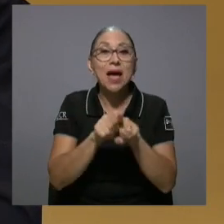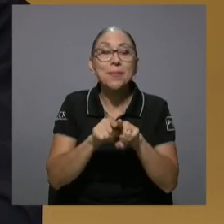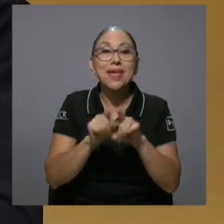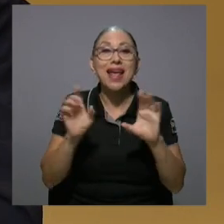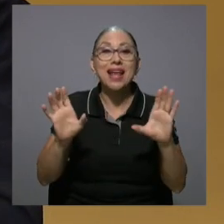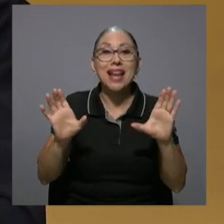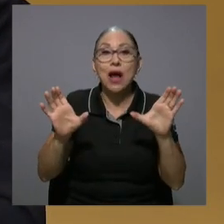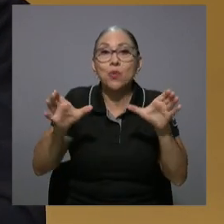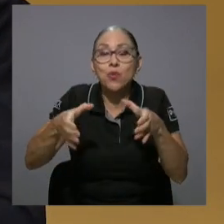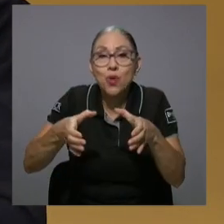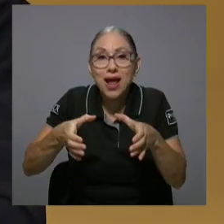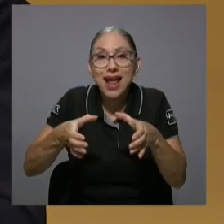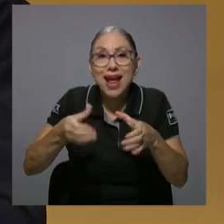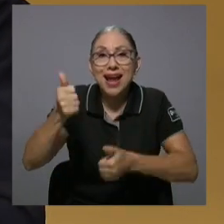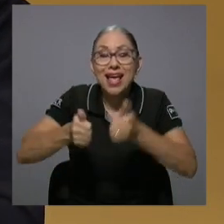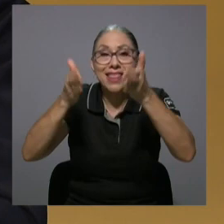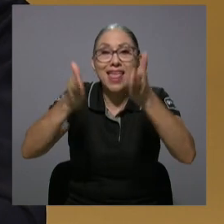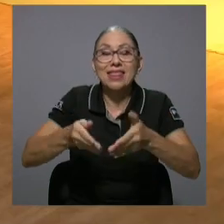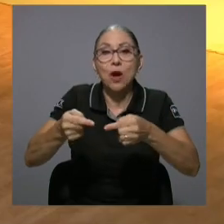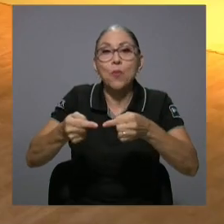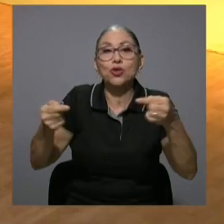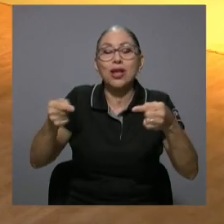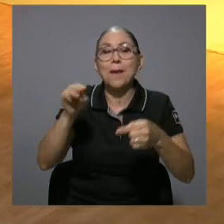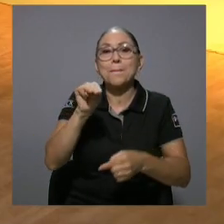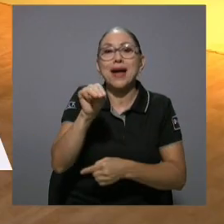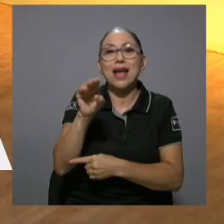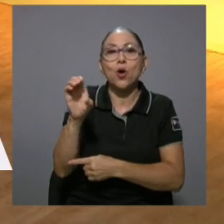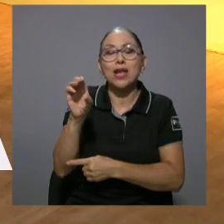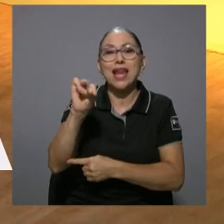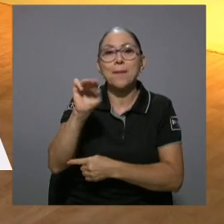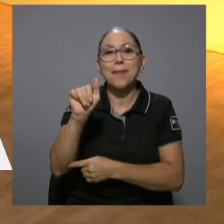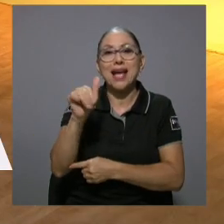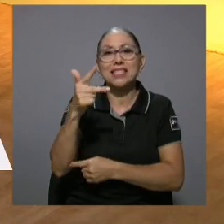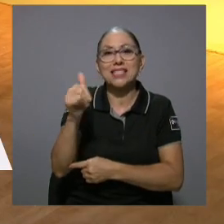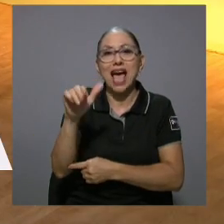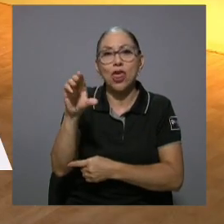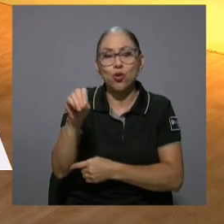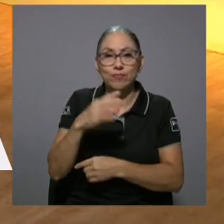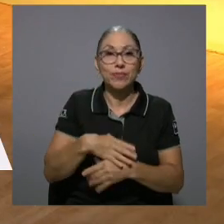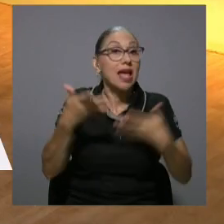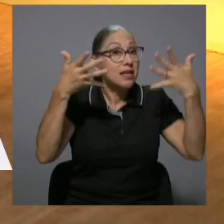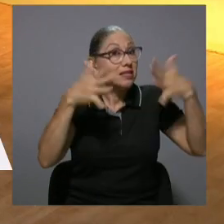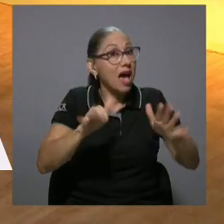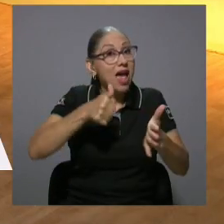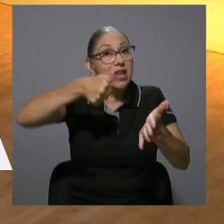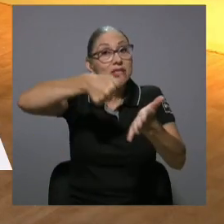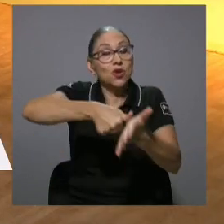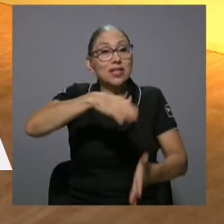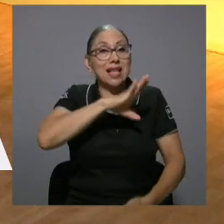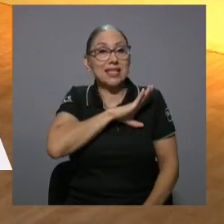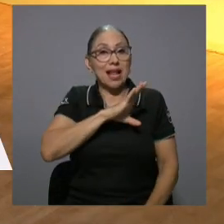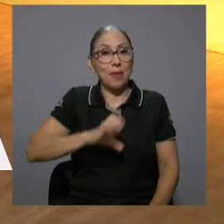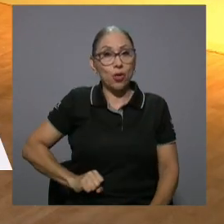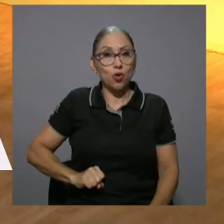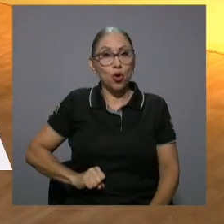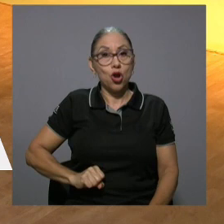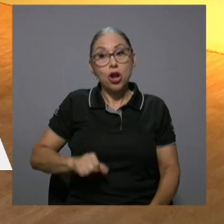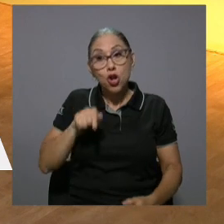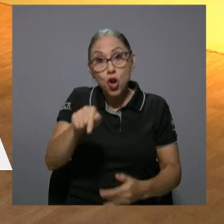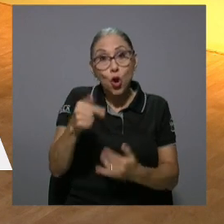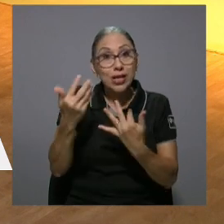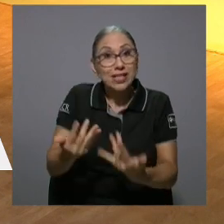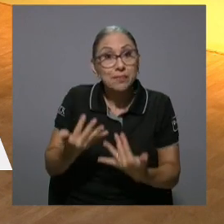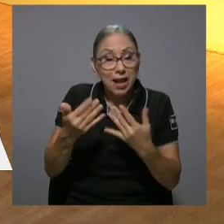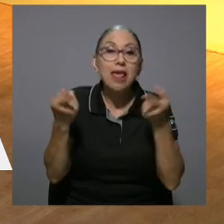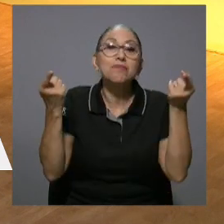opositoria María Corina Machado. Ya tuvimos las de El Salvador, en las cuales lo que se esperaba fue lo que sucedió,